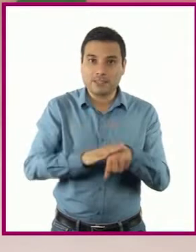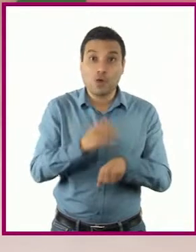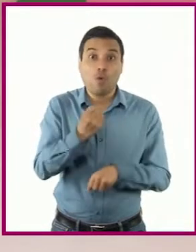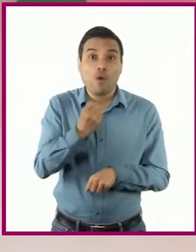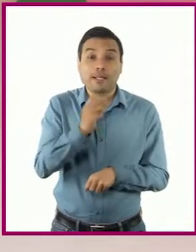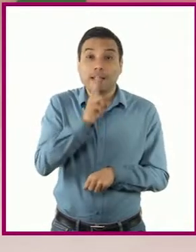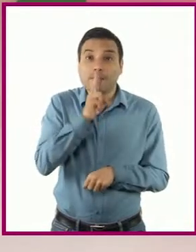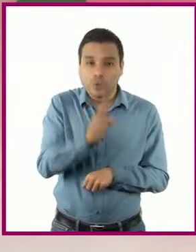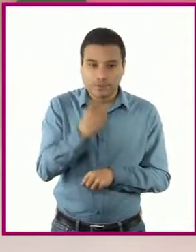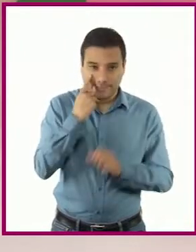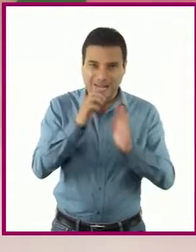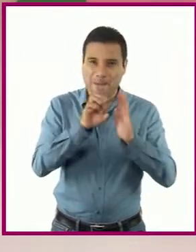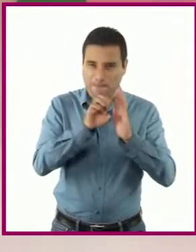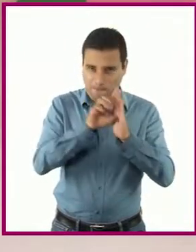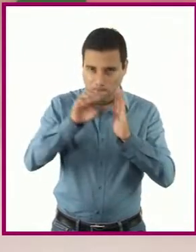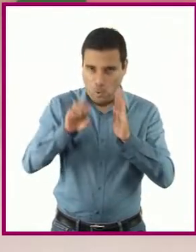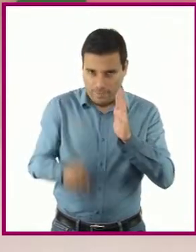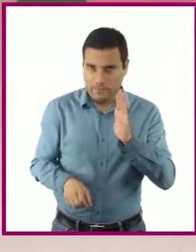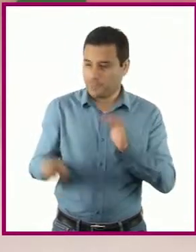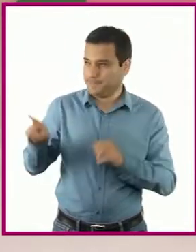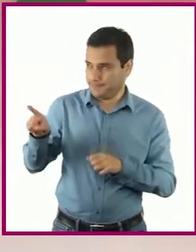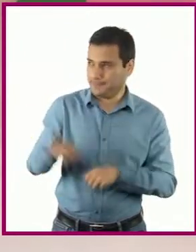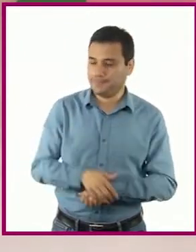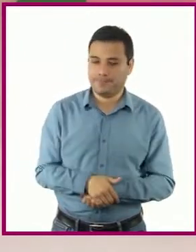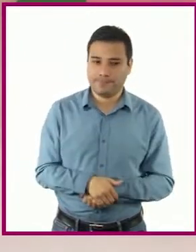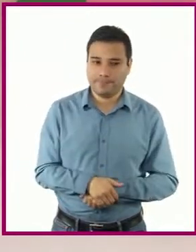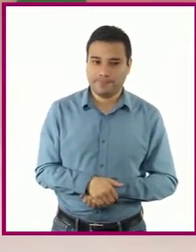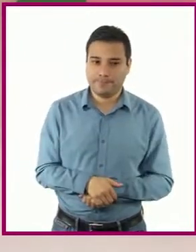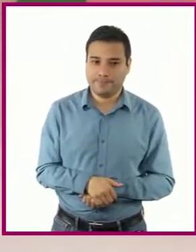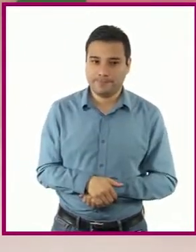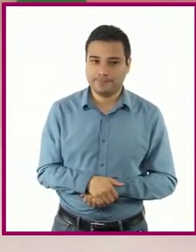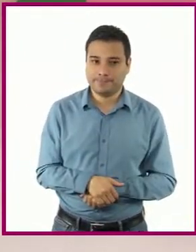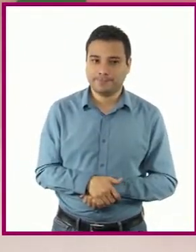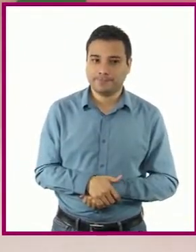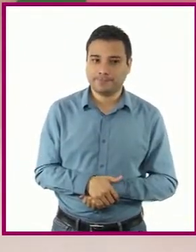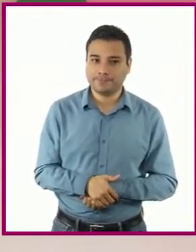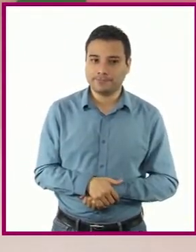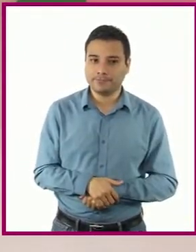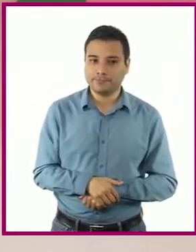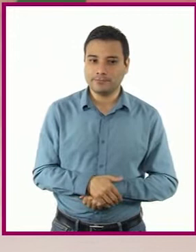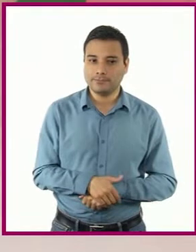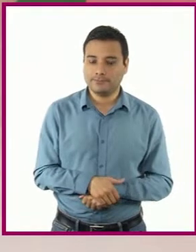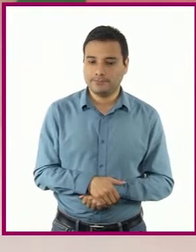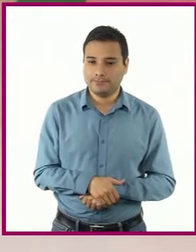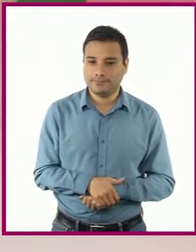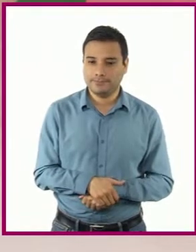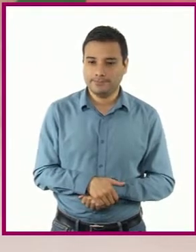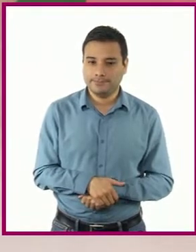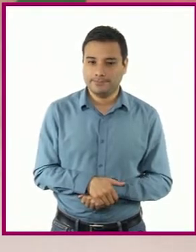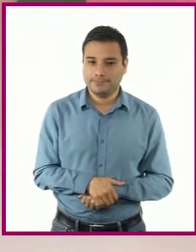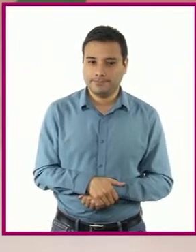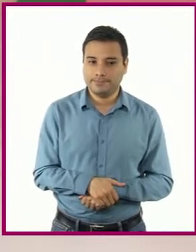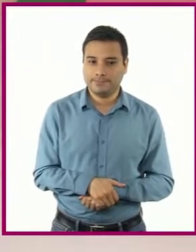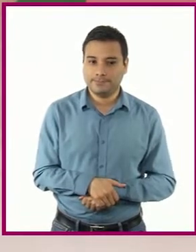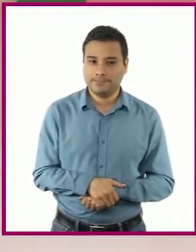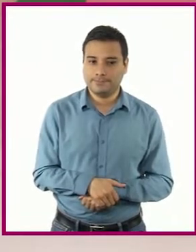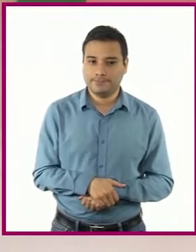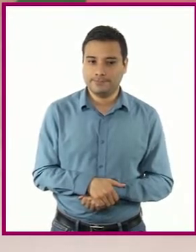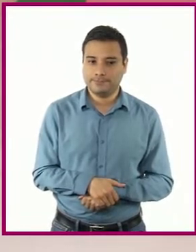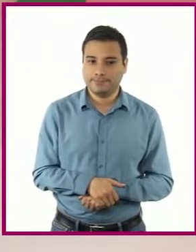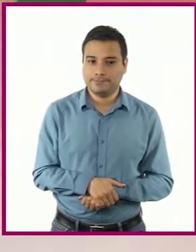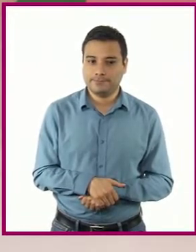Ferrocarril, cuaderno, vi, abeja, feliz,